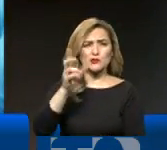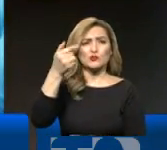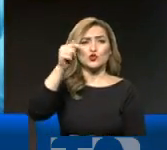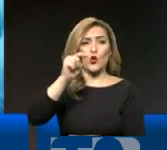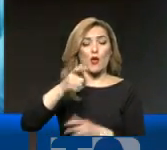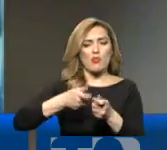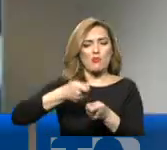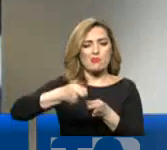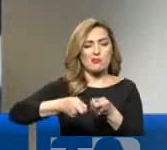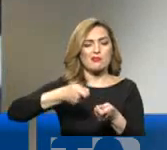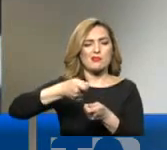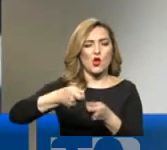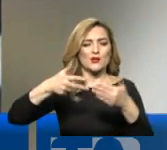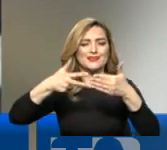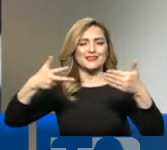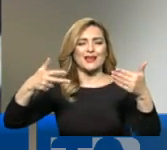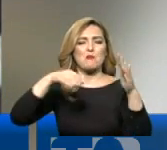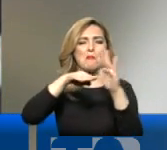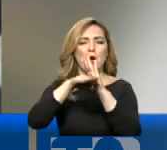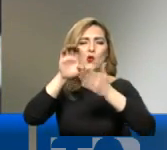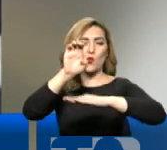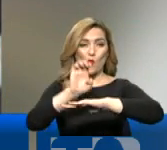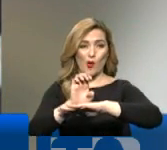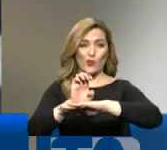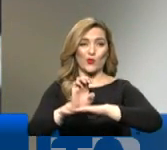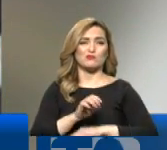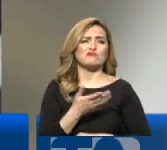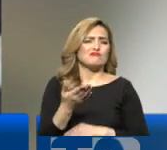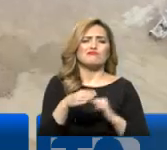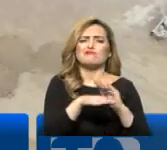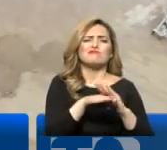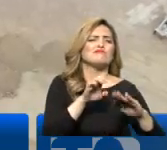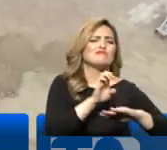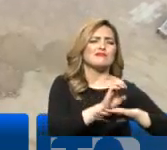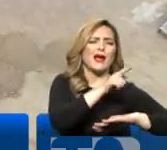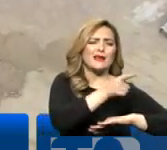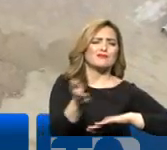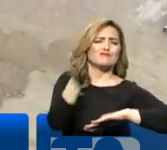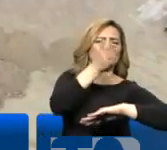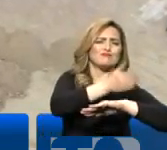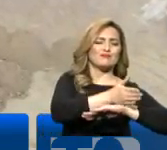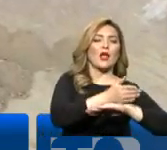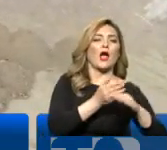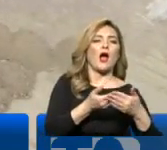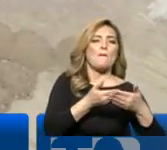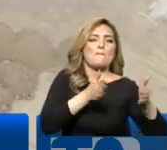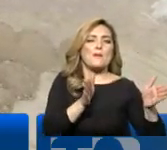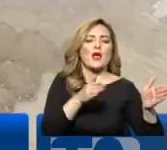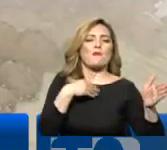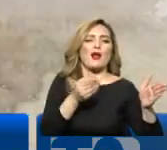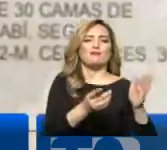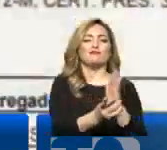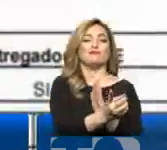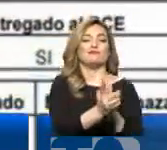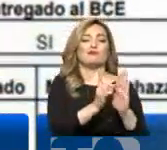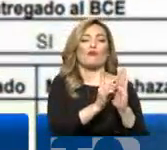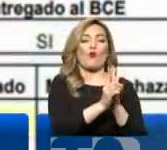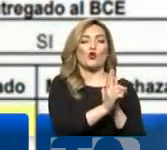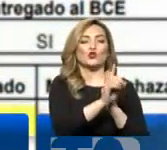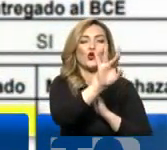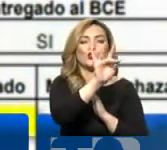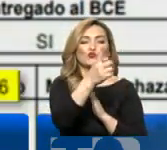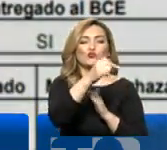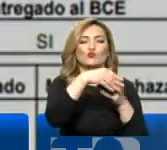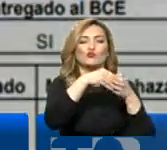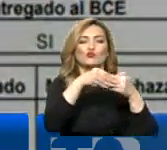de Ban Ecuador, entidad financiera donde el consorcio Pedernales Manabí abrió una cuenta para recibir 8 millones de dólares, que el